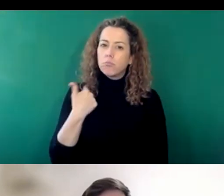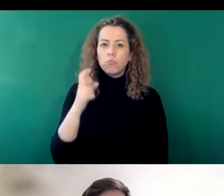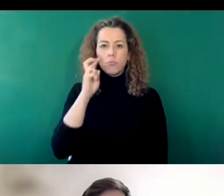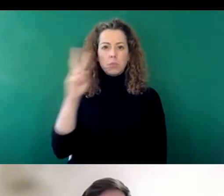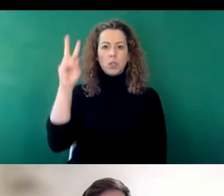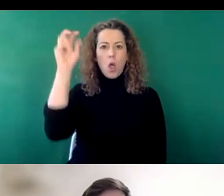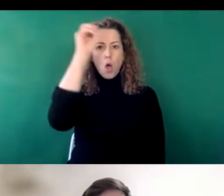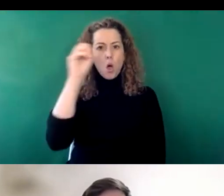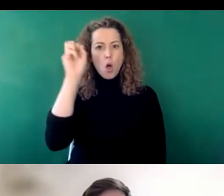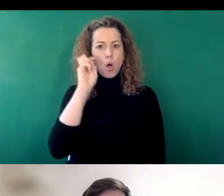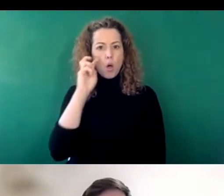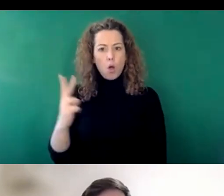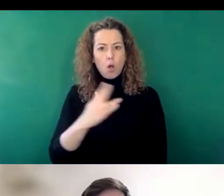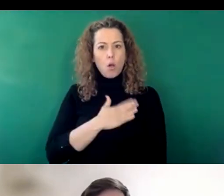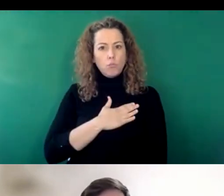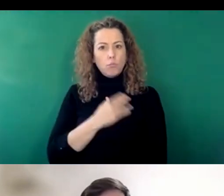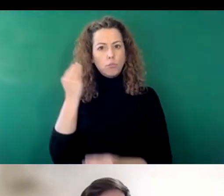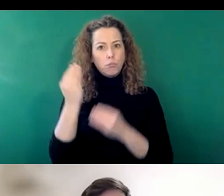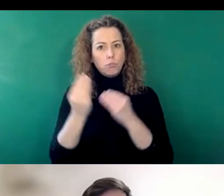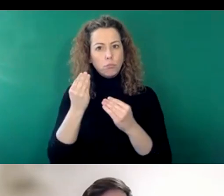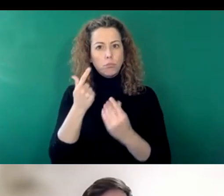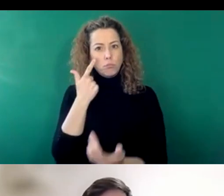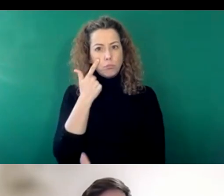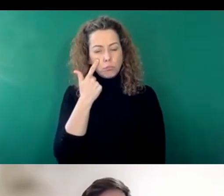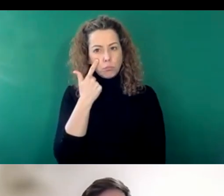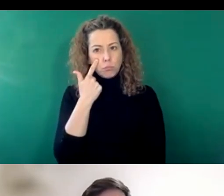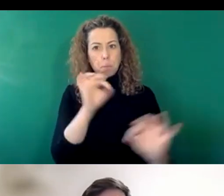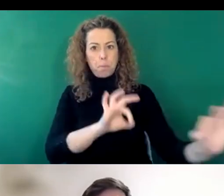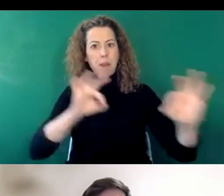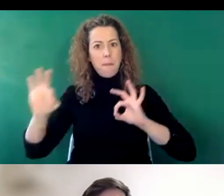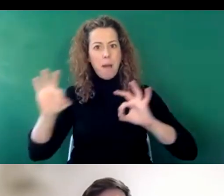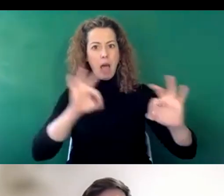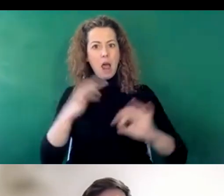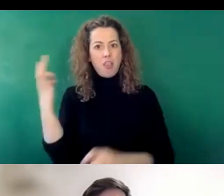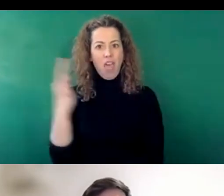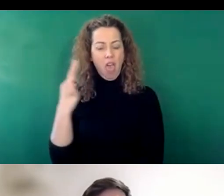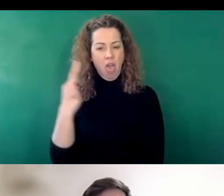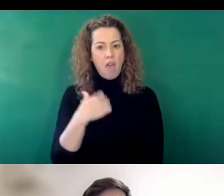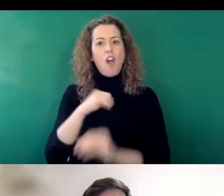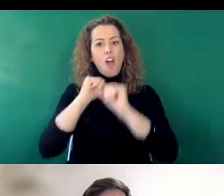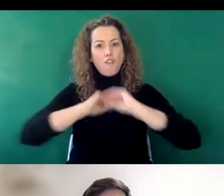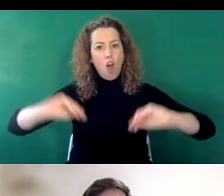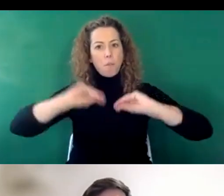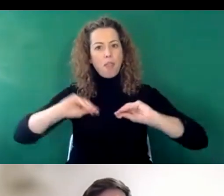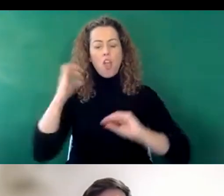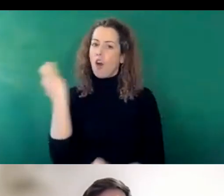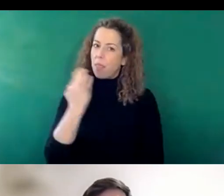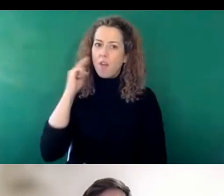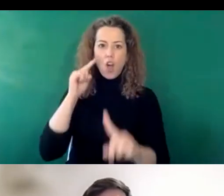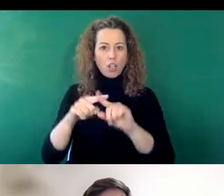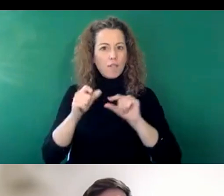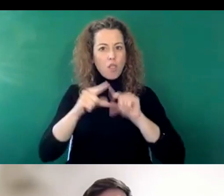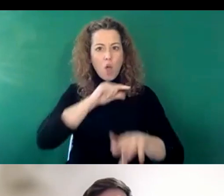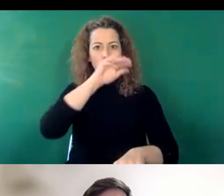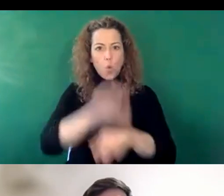visión y una reflexión sobre que hay que prepararse, ¿no? Y tiene que haber formación para llegar a un buen